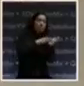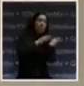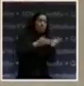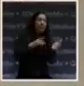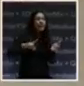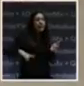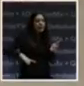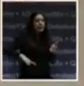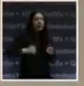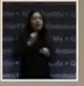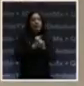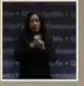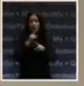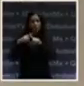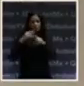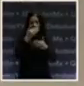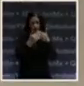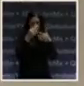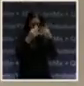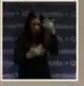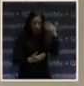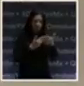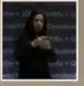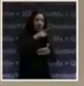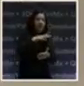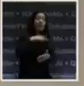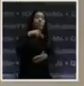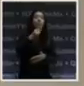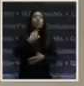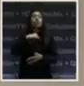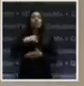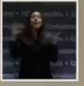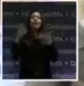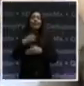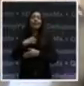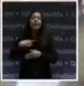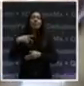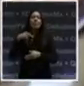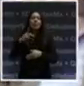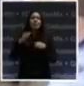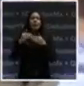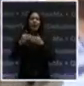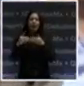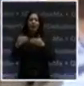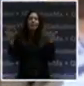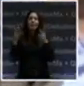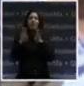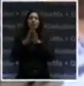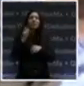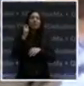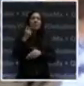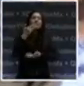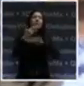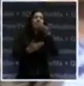por internet o sea por otra cosa, las propuestas están ahí. La diferencia es hacerlo. Y para eso tenemos que tener bien claro una cosa: el servir es una